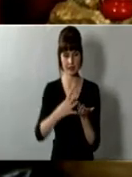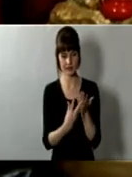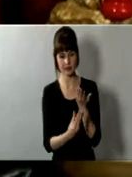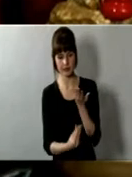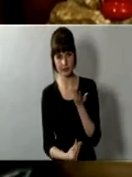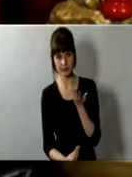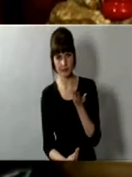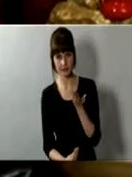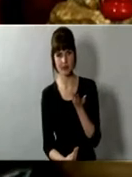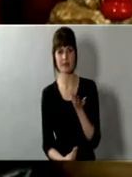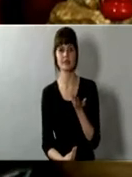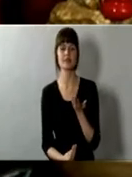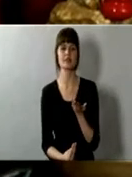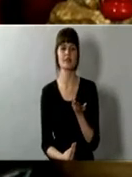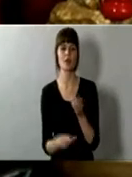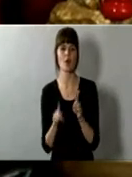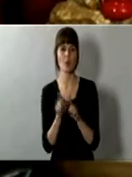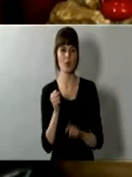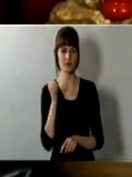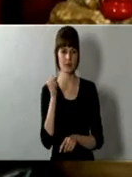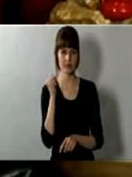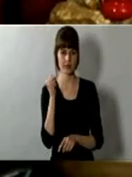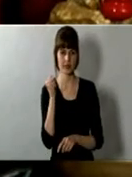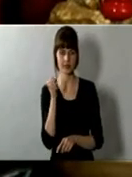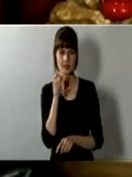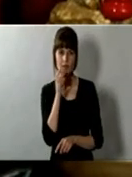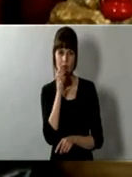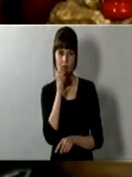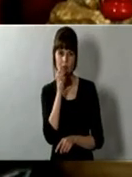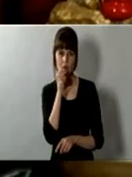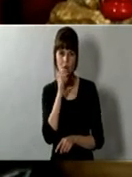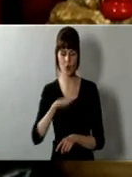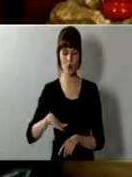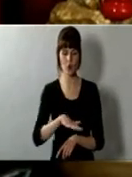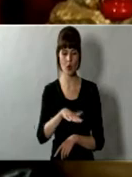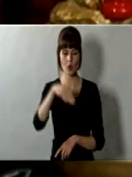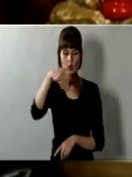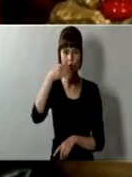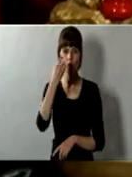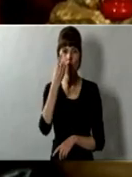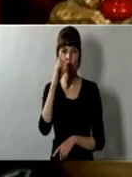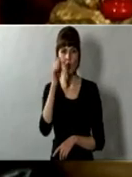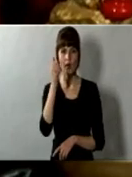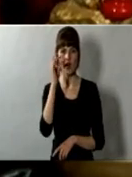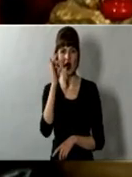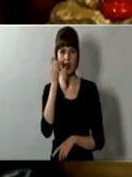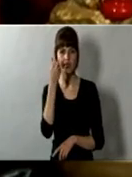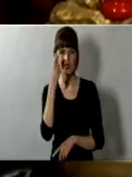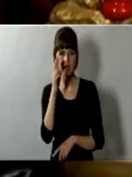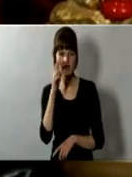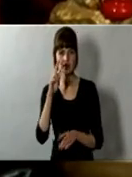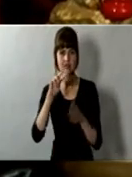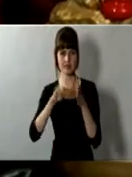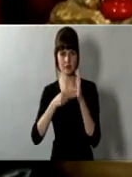significa Matar O hacer morir El muladar? El muladar Eran las plantas